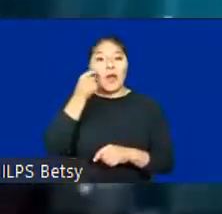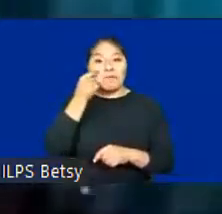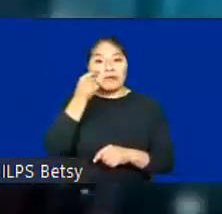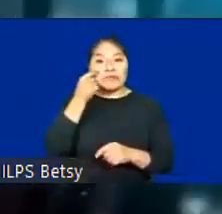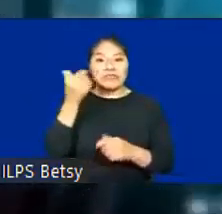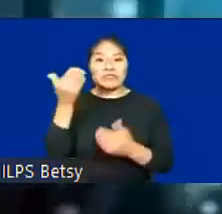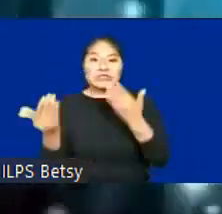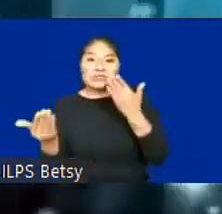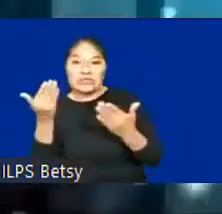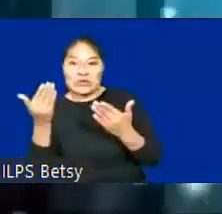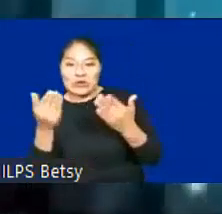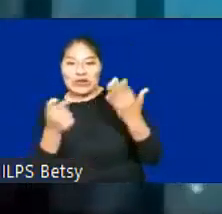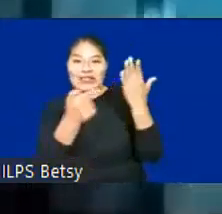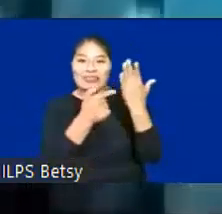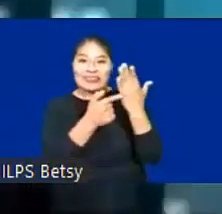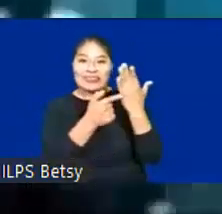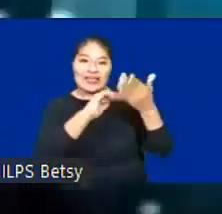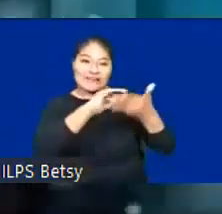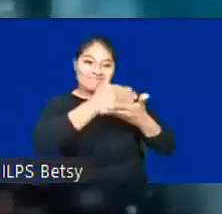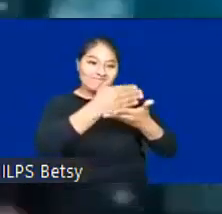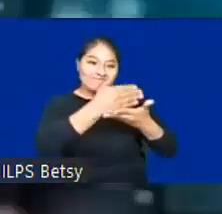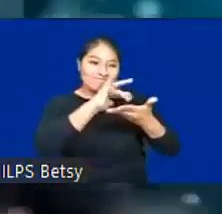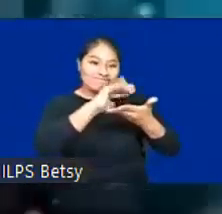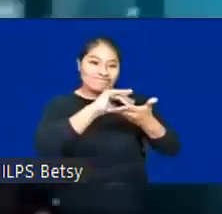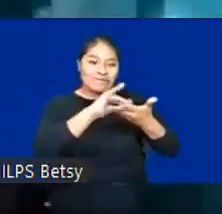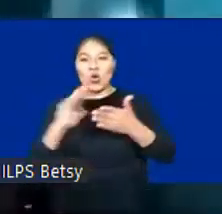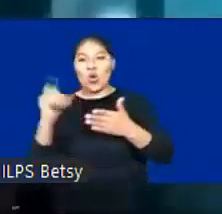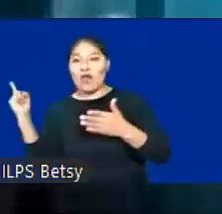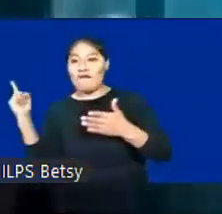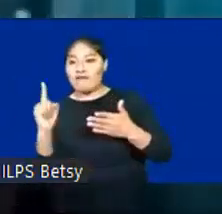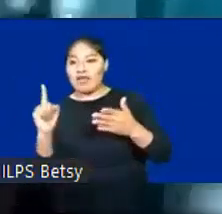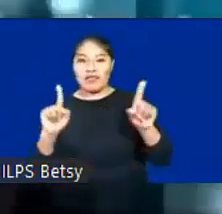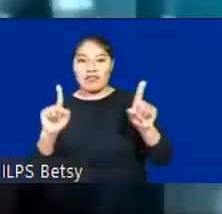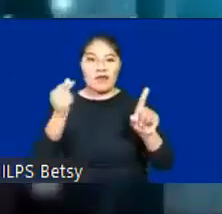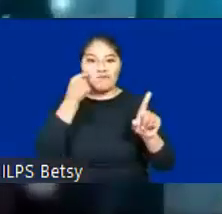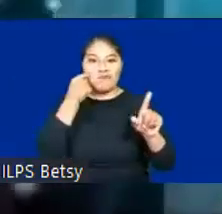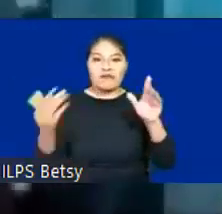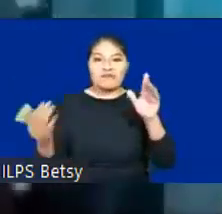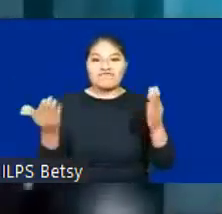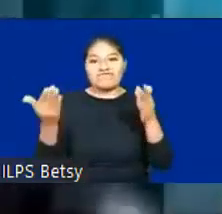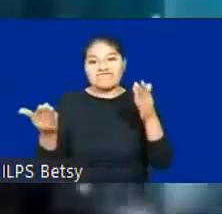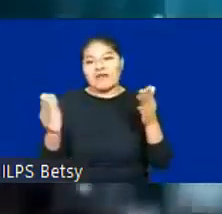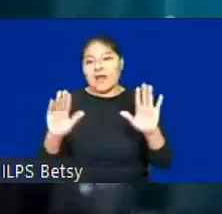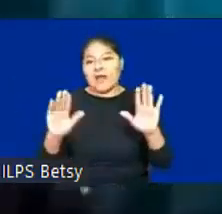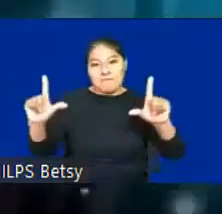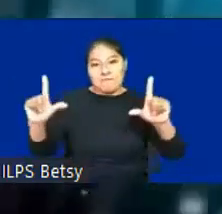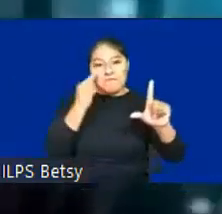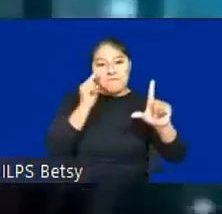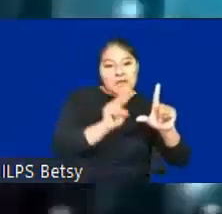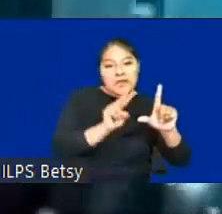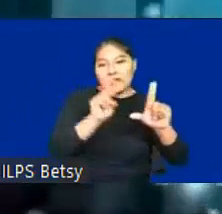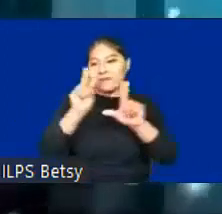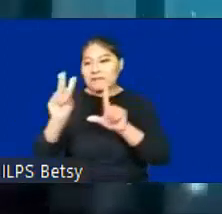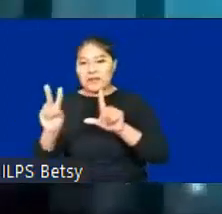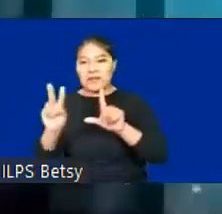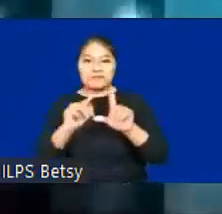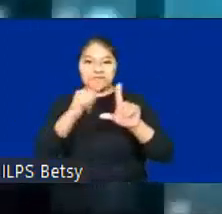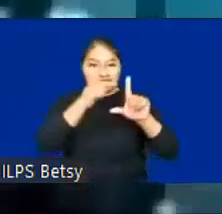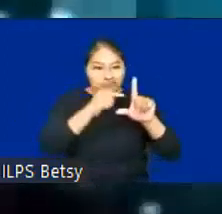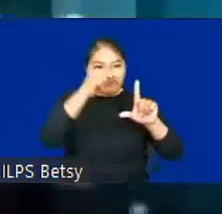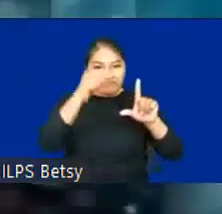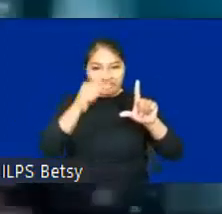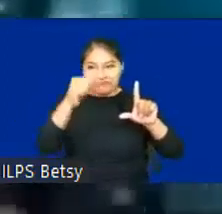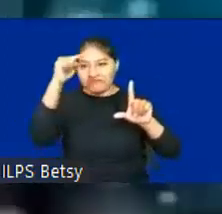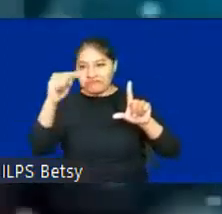de solicitudes de publicidad compendiosa en formato digital. Con todo el año, hasta el mes de agosto, he